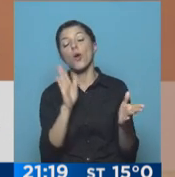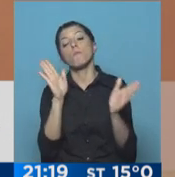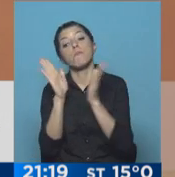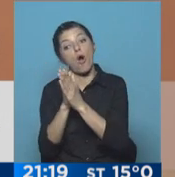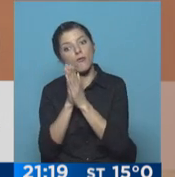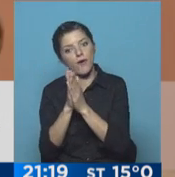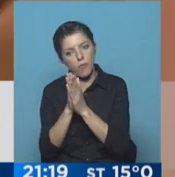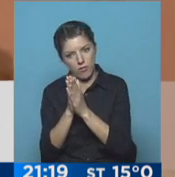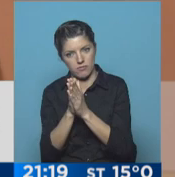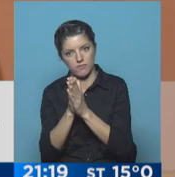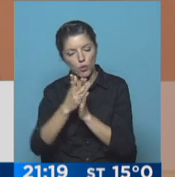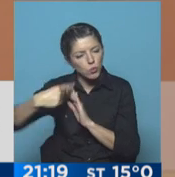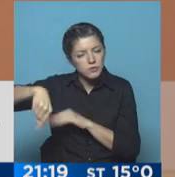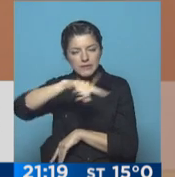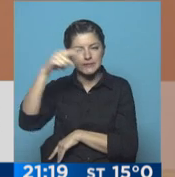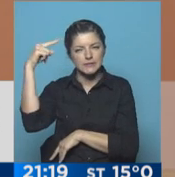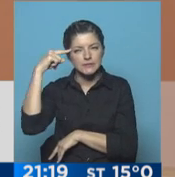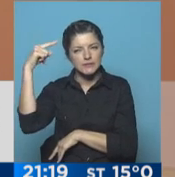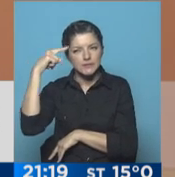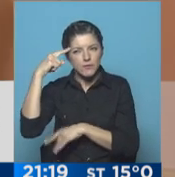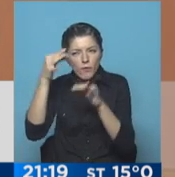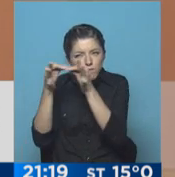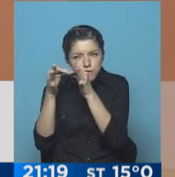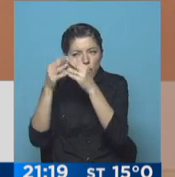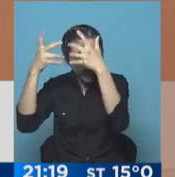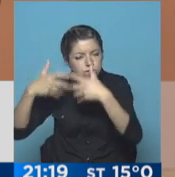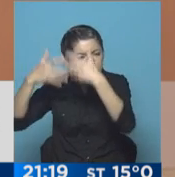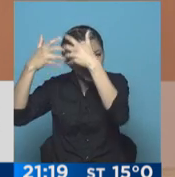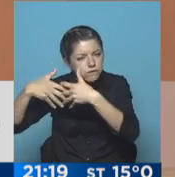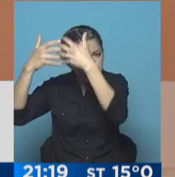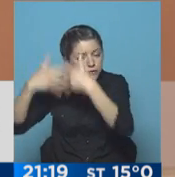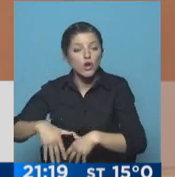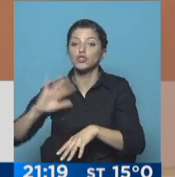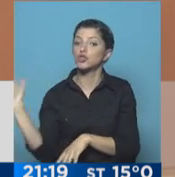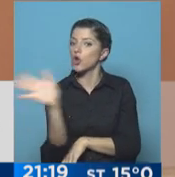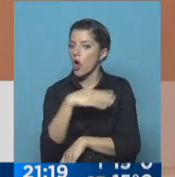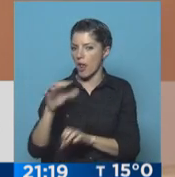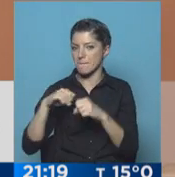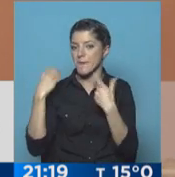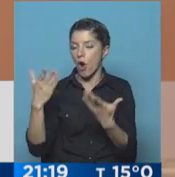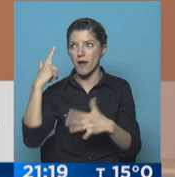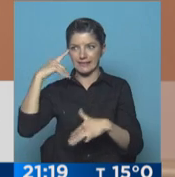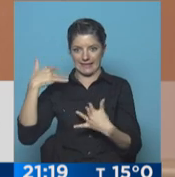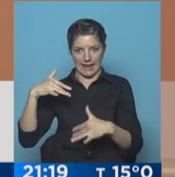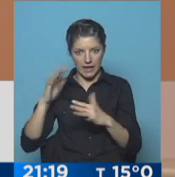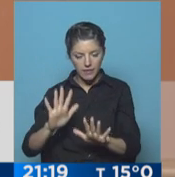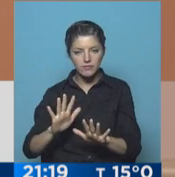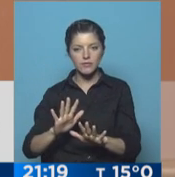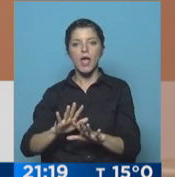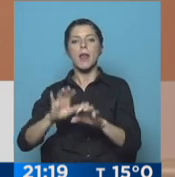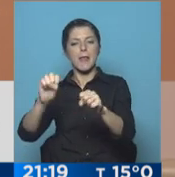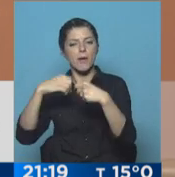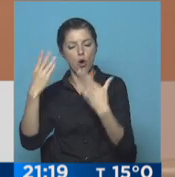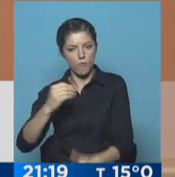por favor, pongamos todas las neuronas a trabajar, todas nuestras mejores inteligencias, nuestras